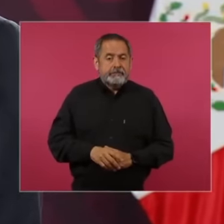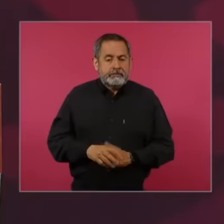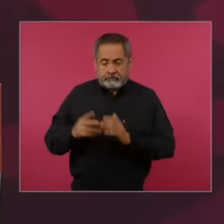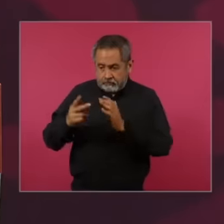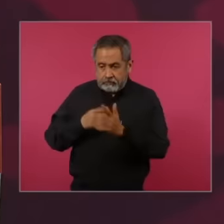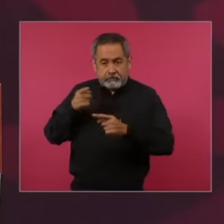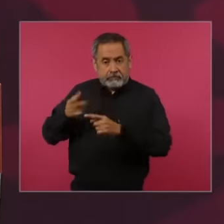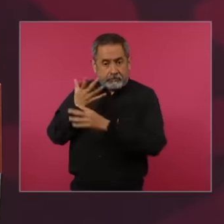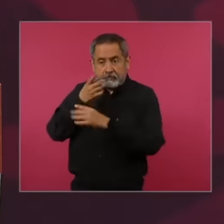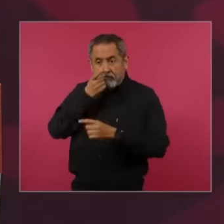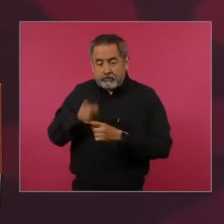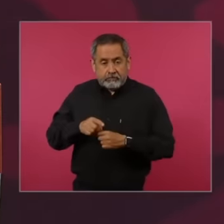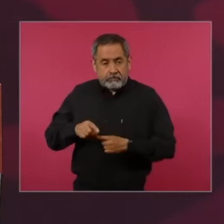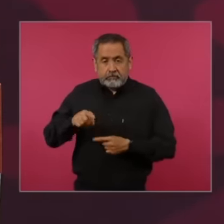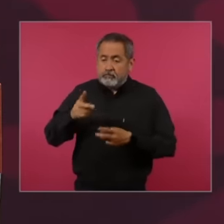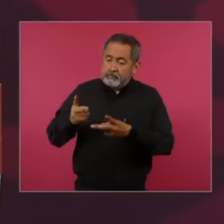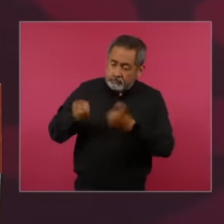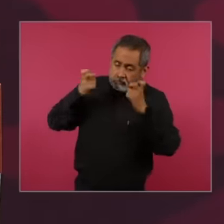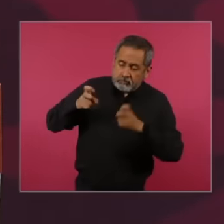repite no robar,